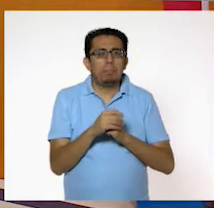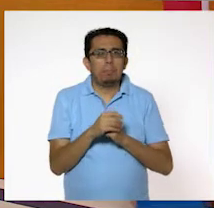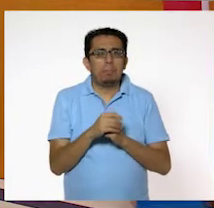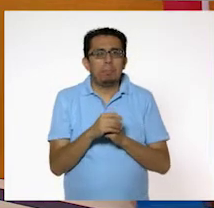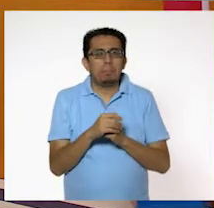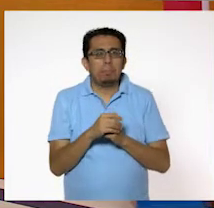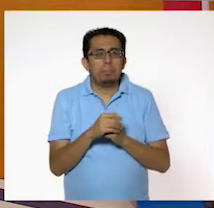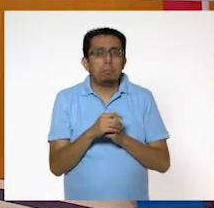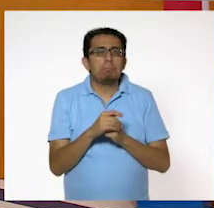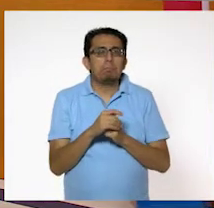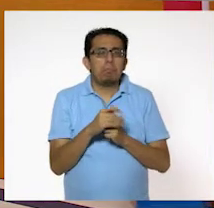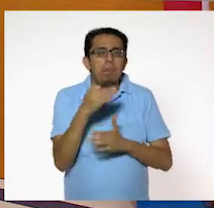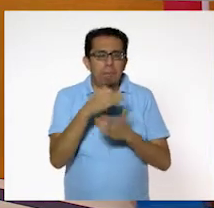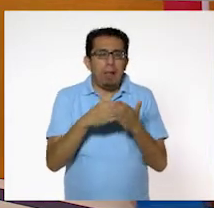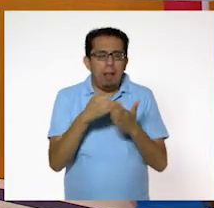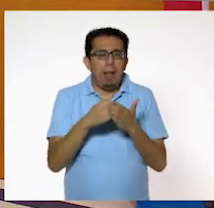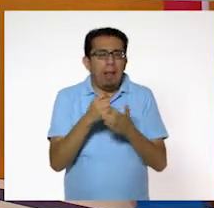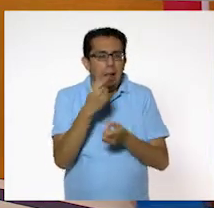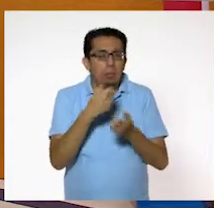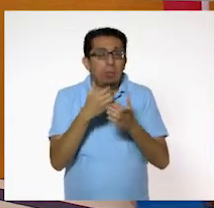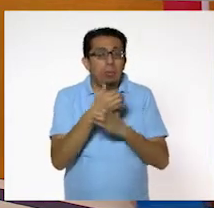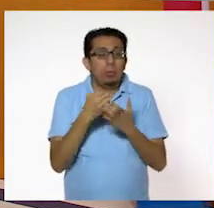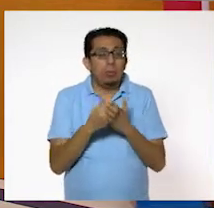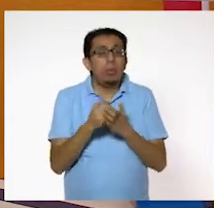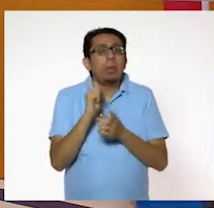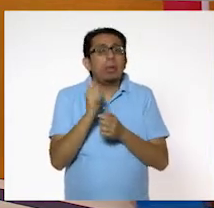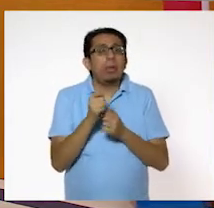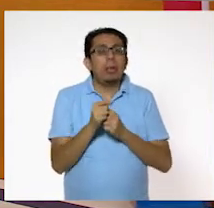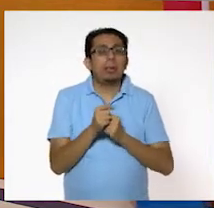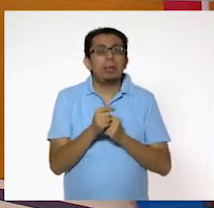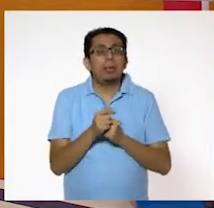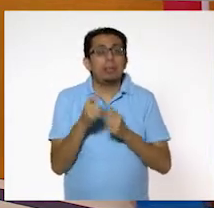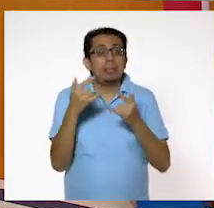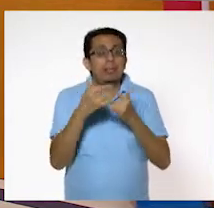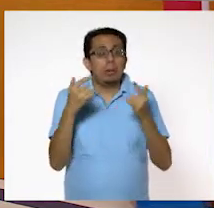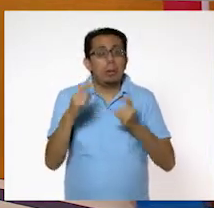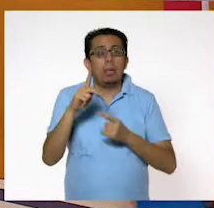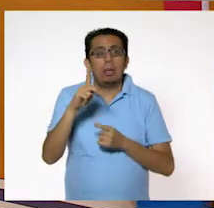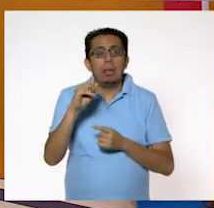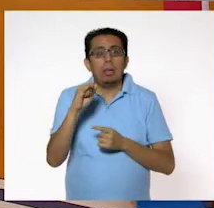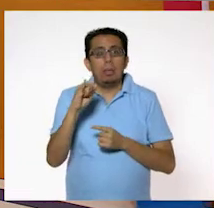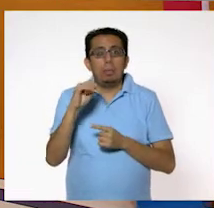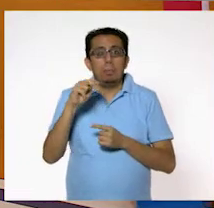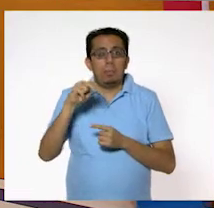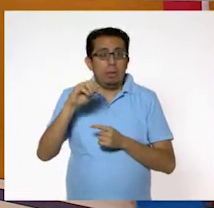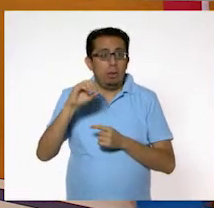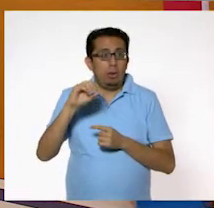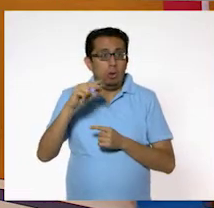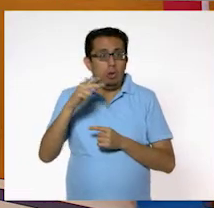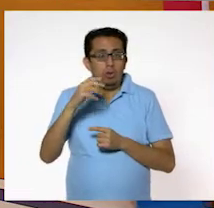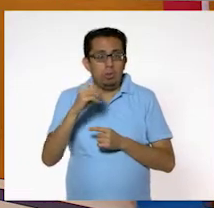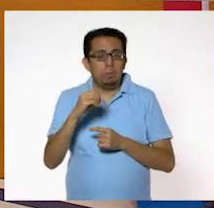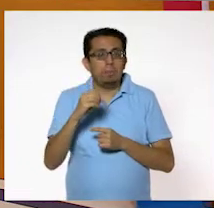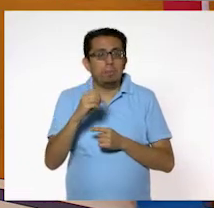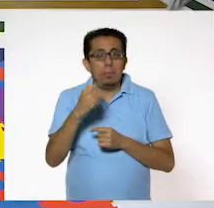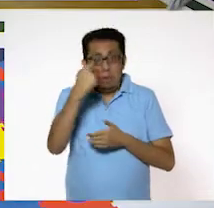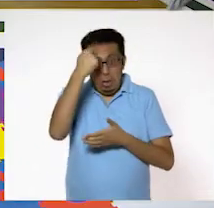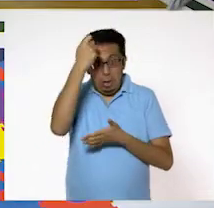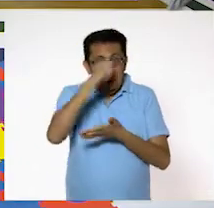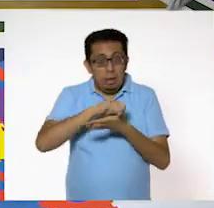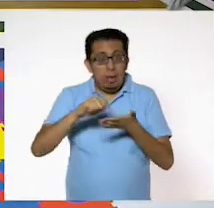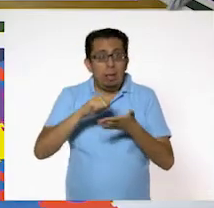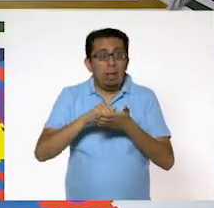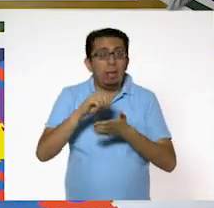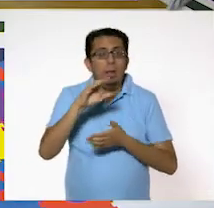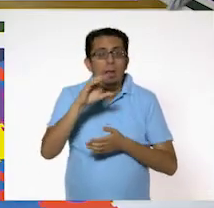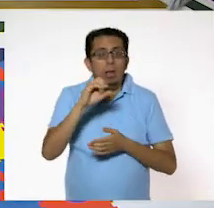detalles. Ah. Este cuento es el cuento de Pinocho, escrito por Carlo Collodi. Ah. Uh-huh. Y pues